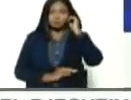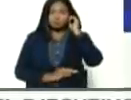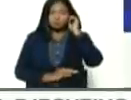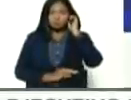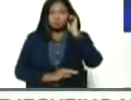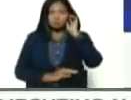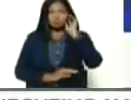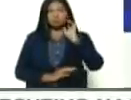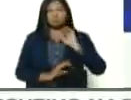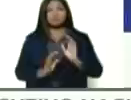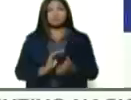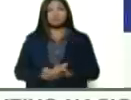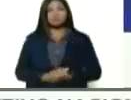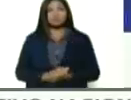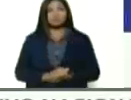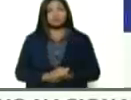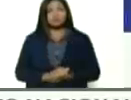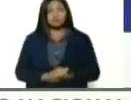una